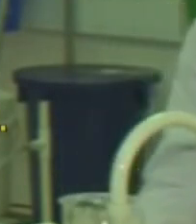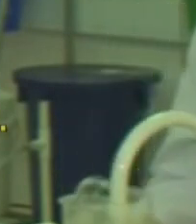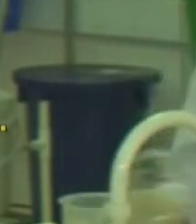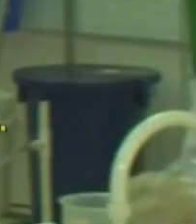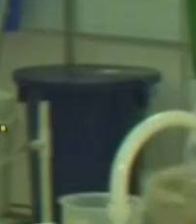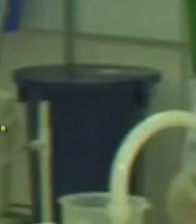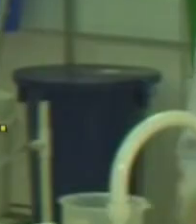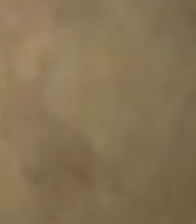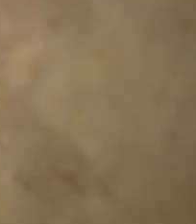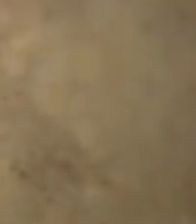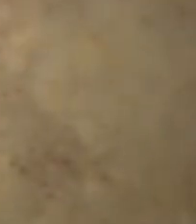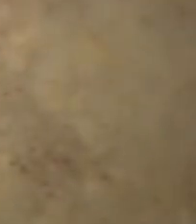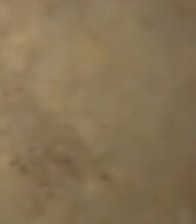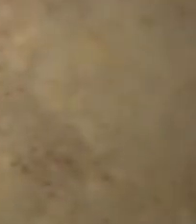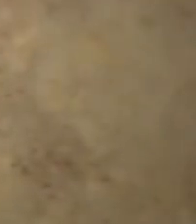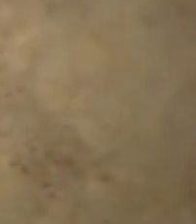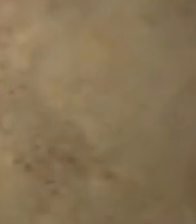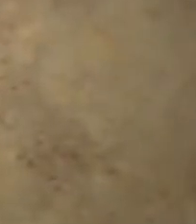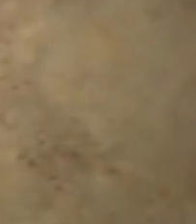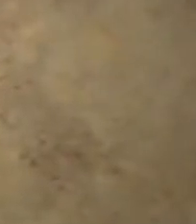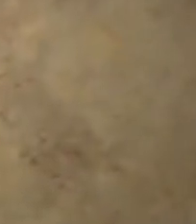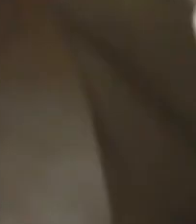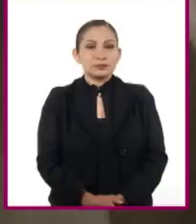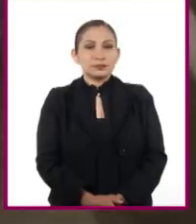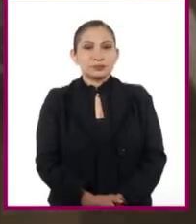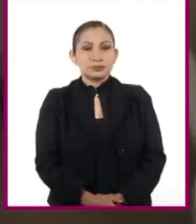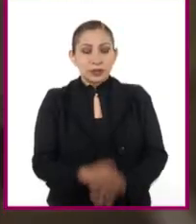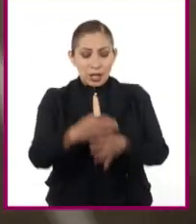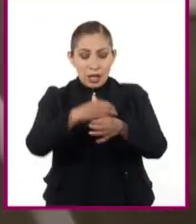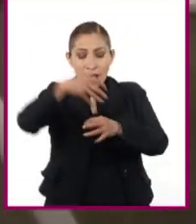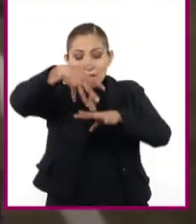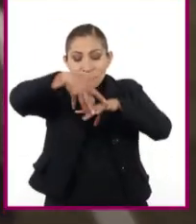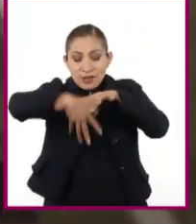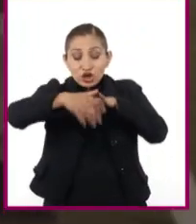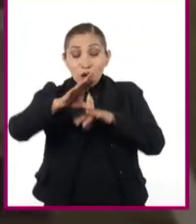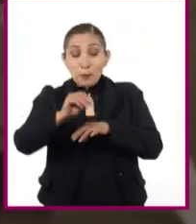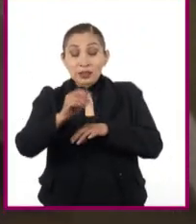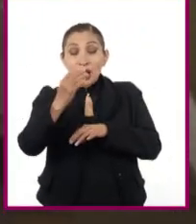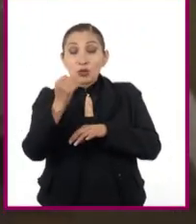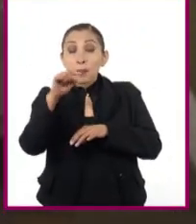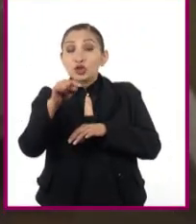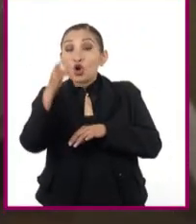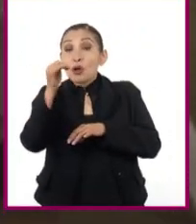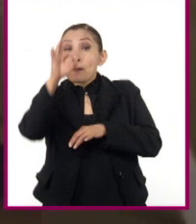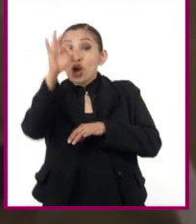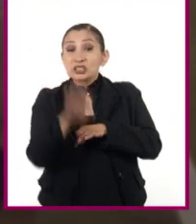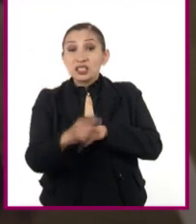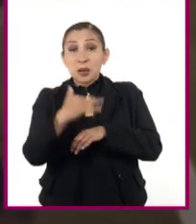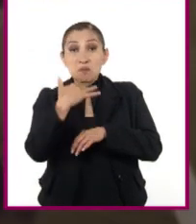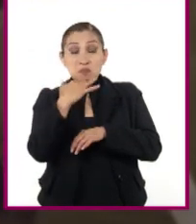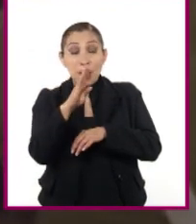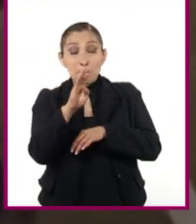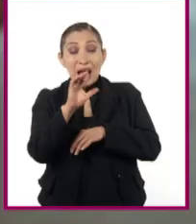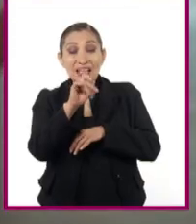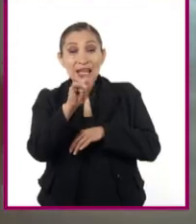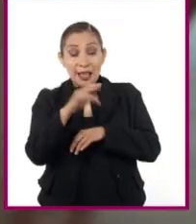market is very big. El filtro puede eliminar 99.9% de bacterias, virus y